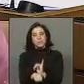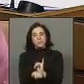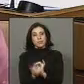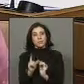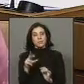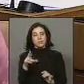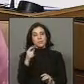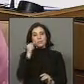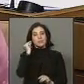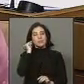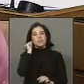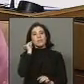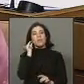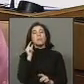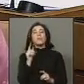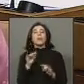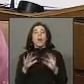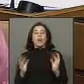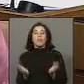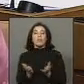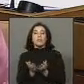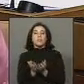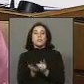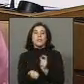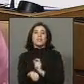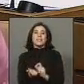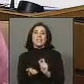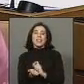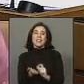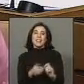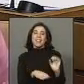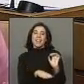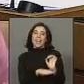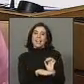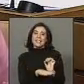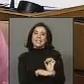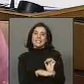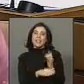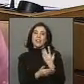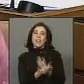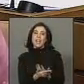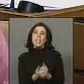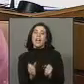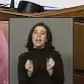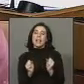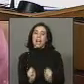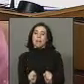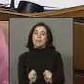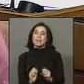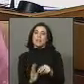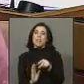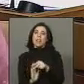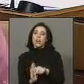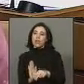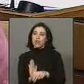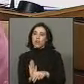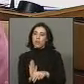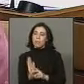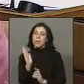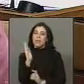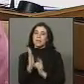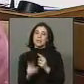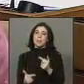género a partir de la consagración de una Secretaría de Estado que cuente con las capacidades normativas para